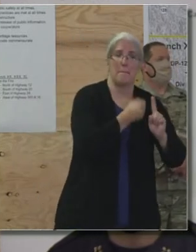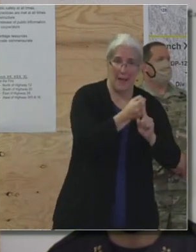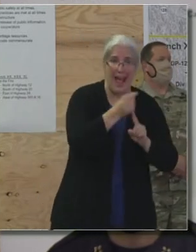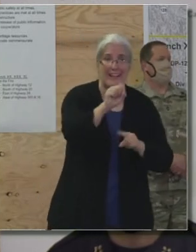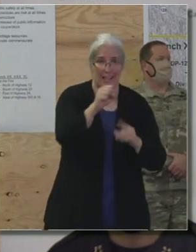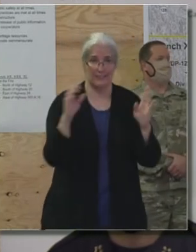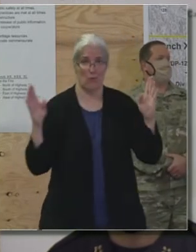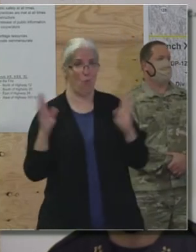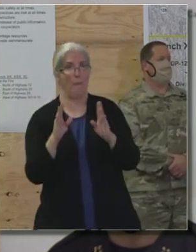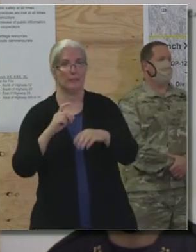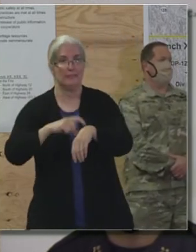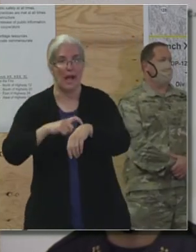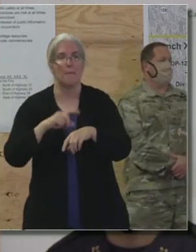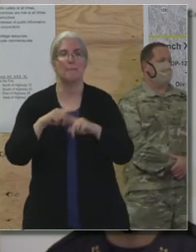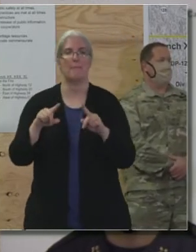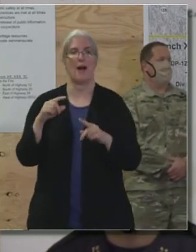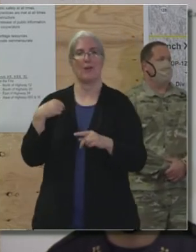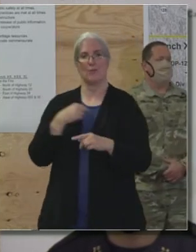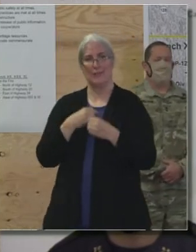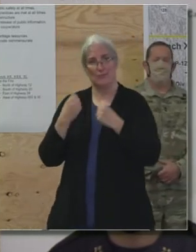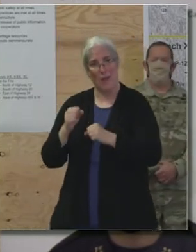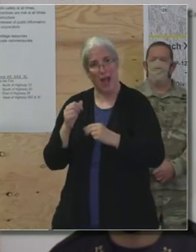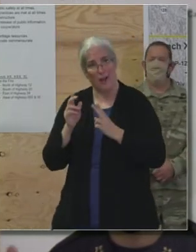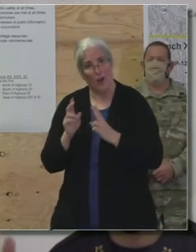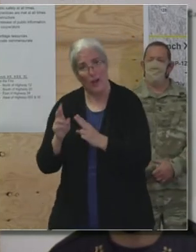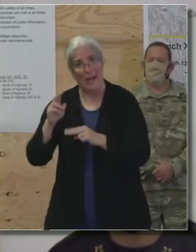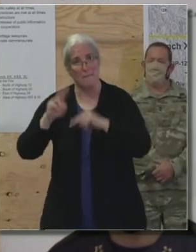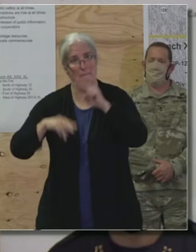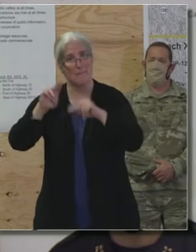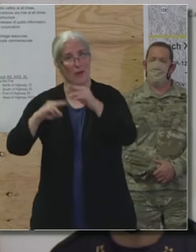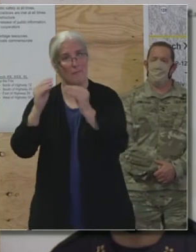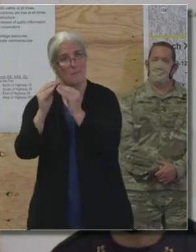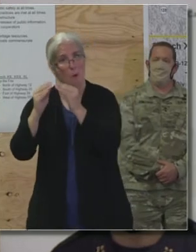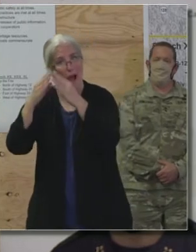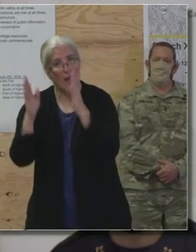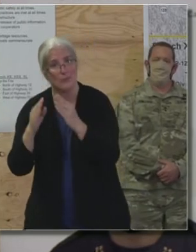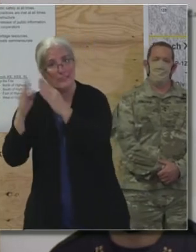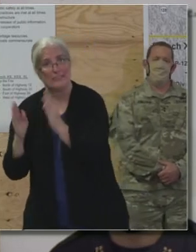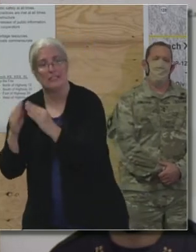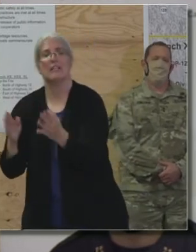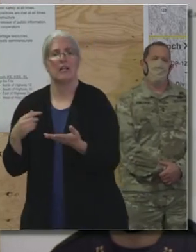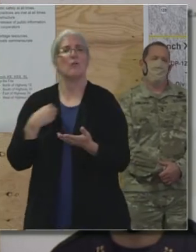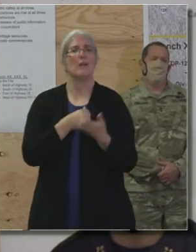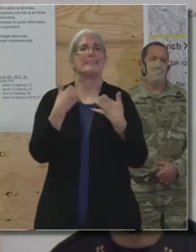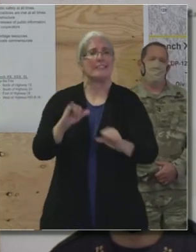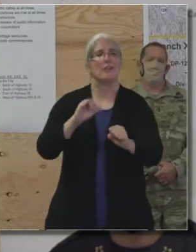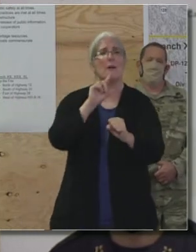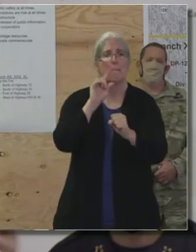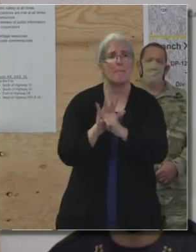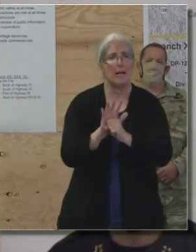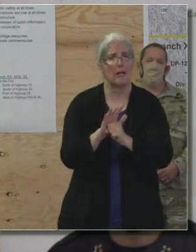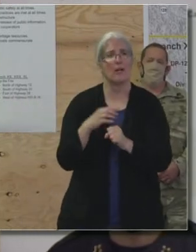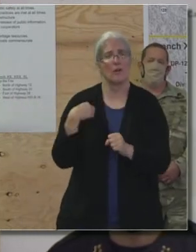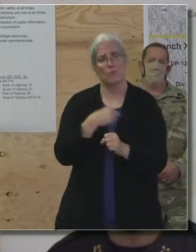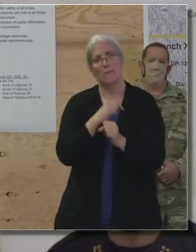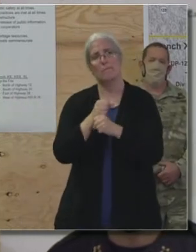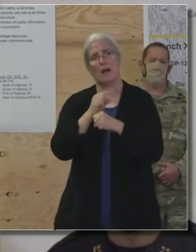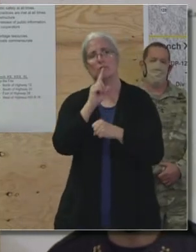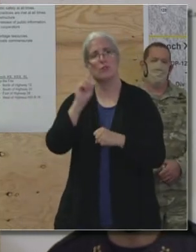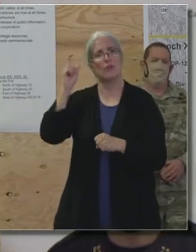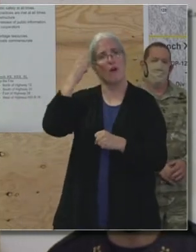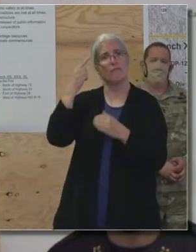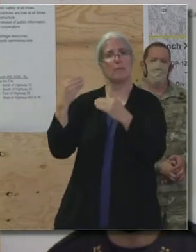comprometidos a la causa a apresurar viviendas la obtención de divinas de california y haciendo que sean